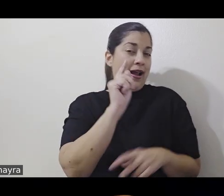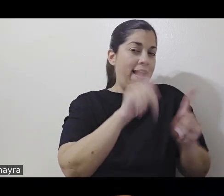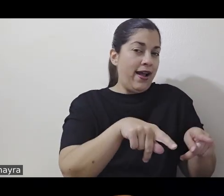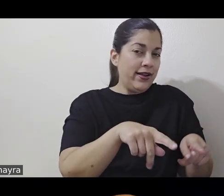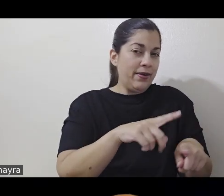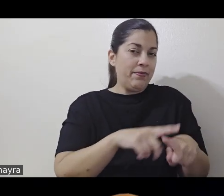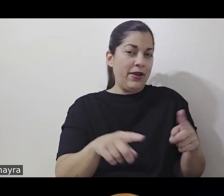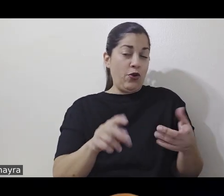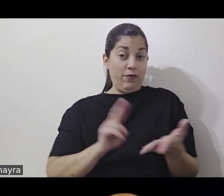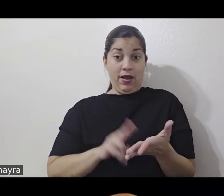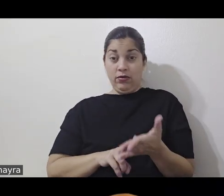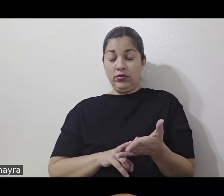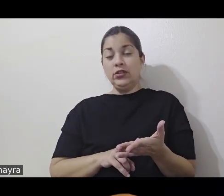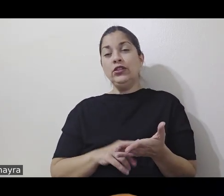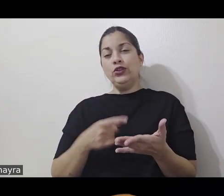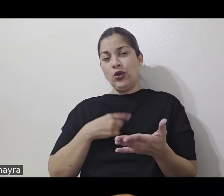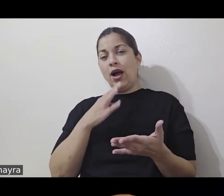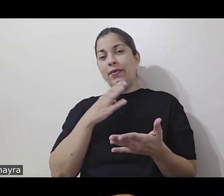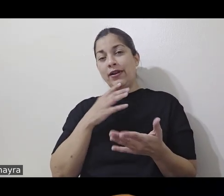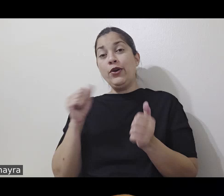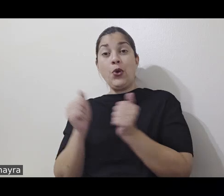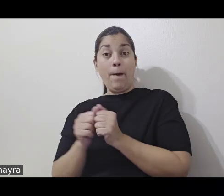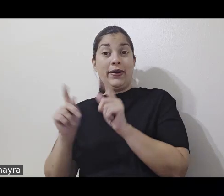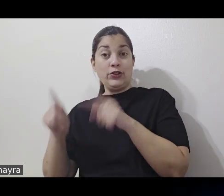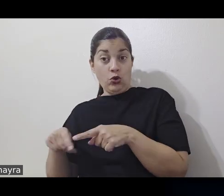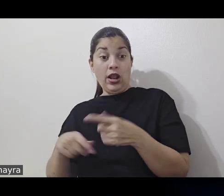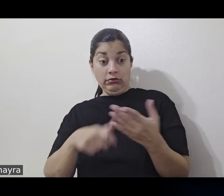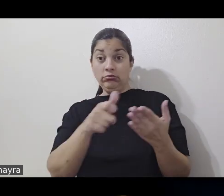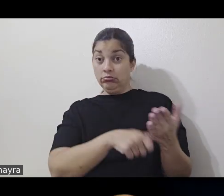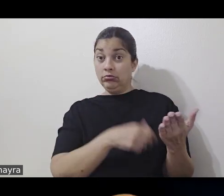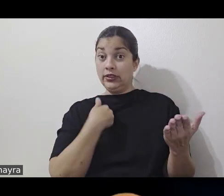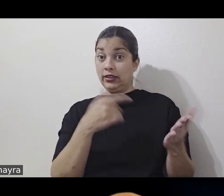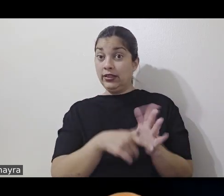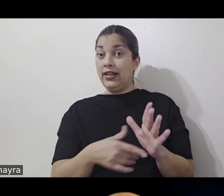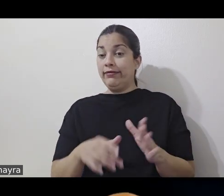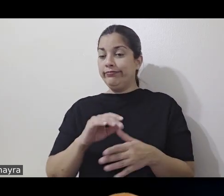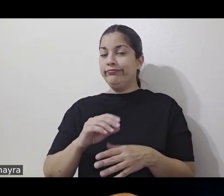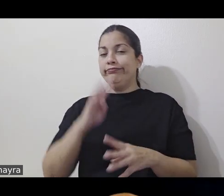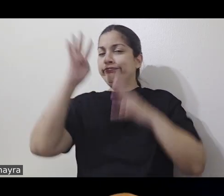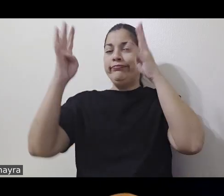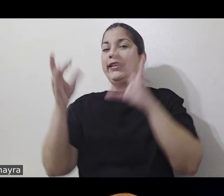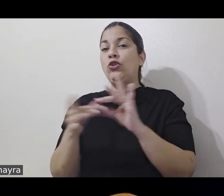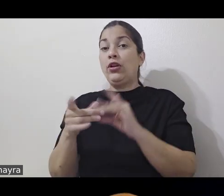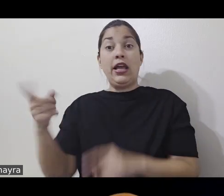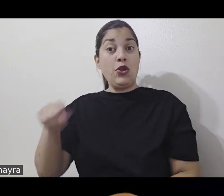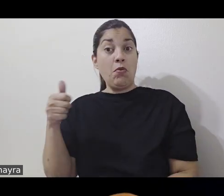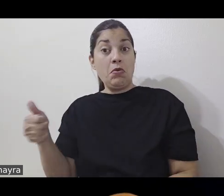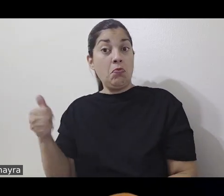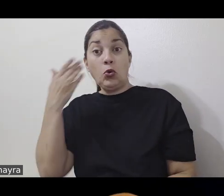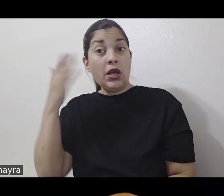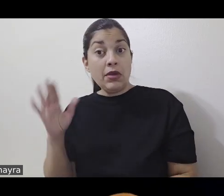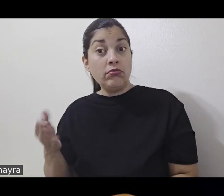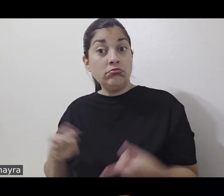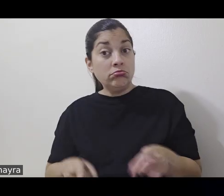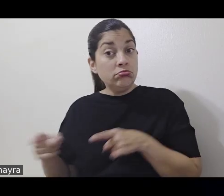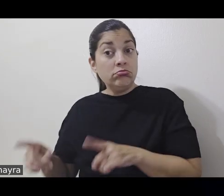carpetas surgió cuando yo hablaba con personas que tenían carpetas. Y es que le hacían historias que ellos mismos ni sabían que estaban pasando.